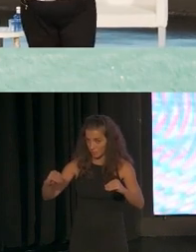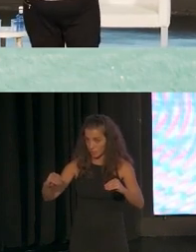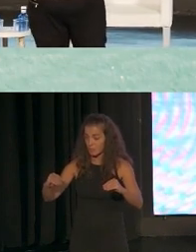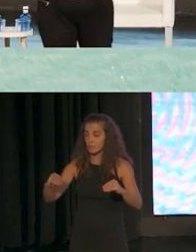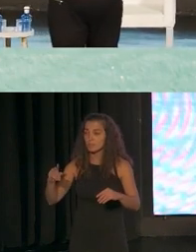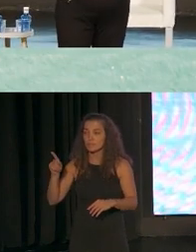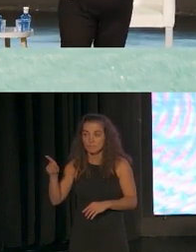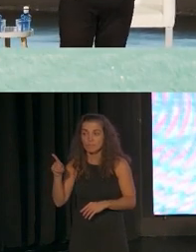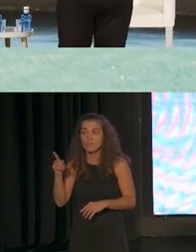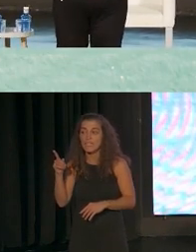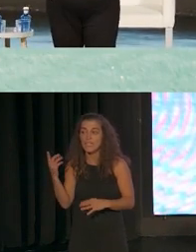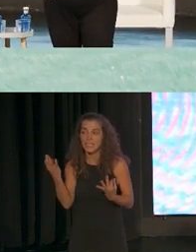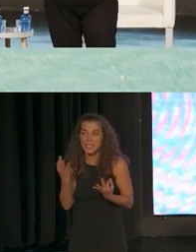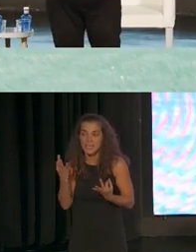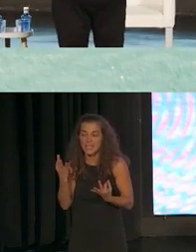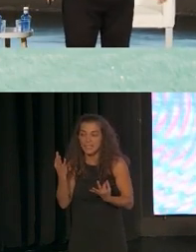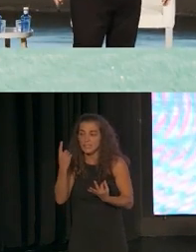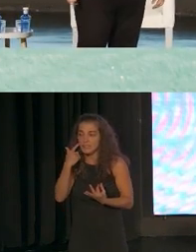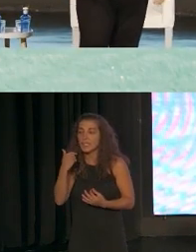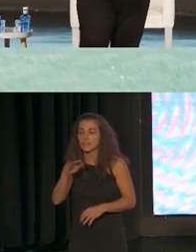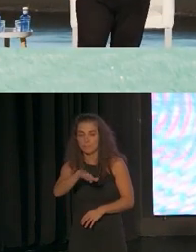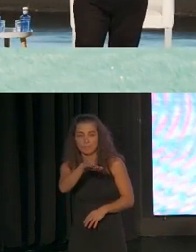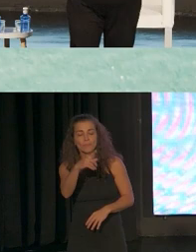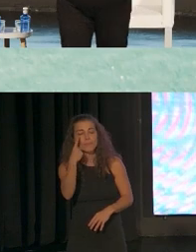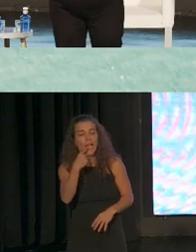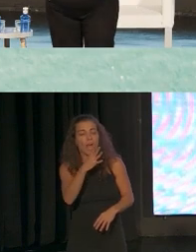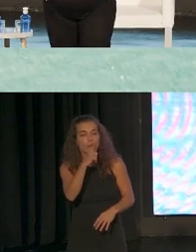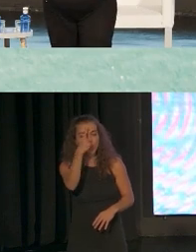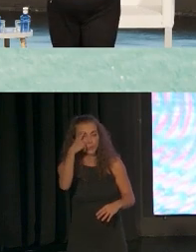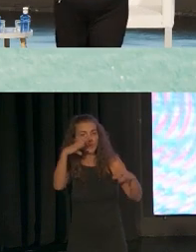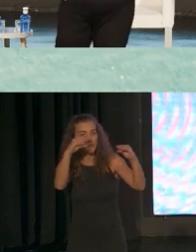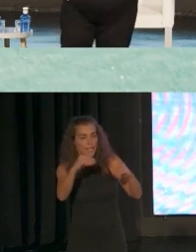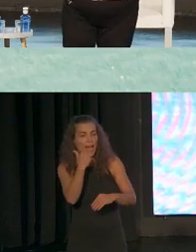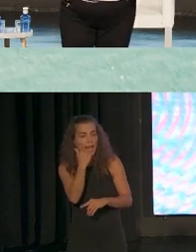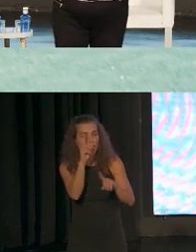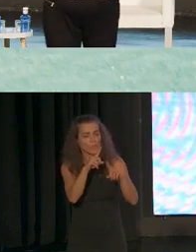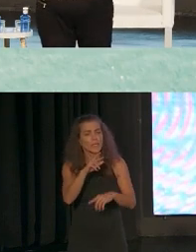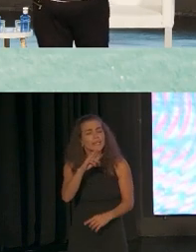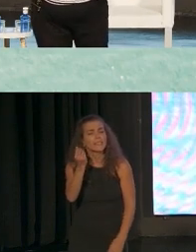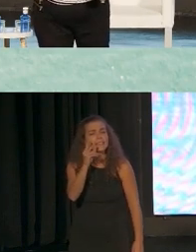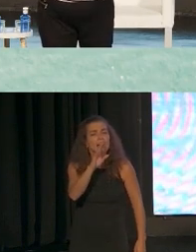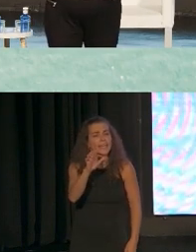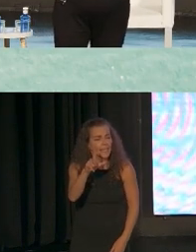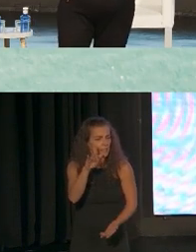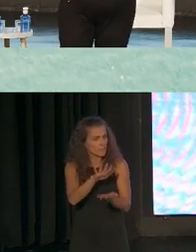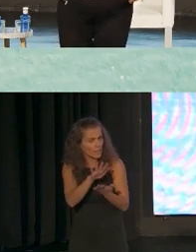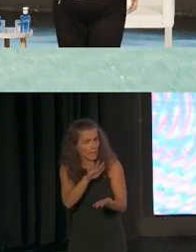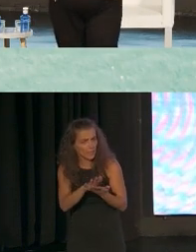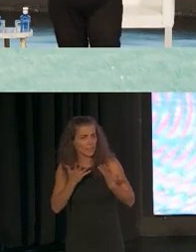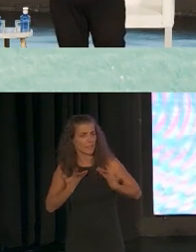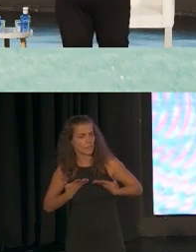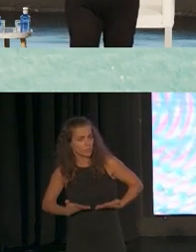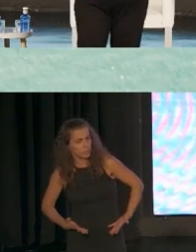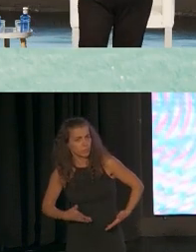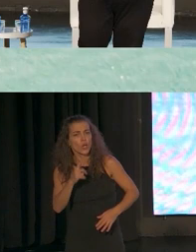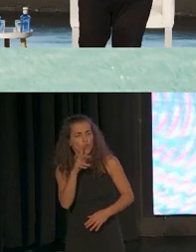él me hacía saber que me había quedado bloqueada y que había algún problema diciéndome Raquel tranquila relájate